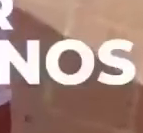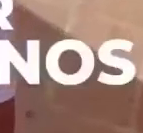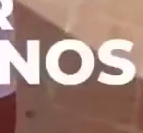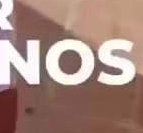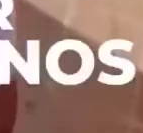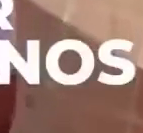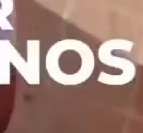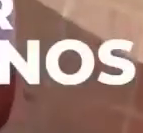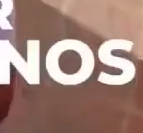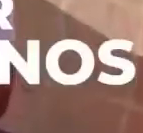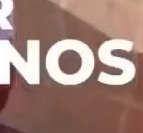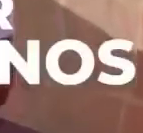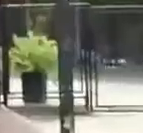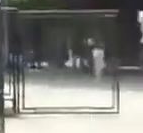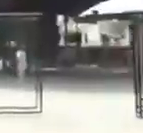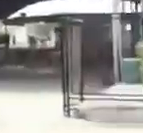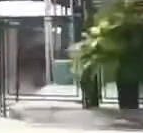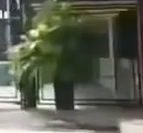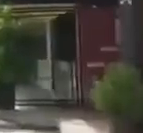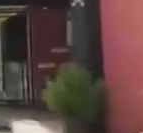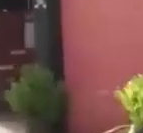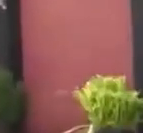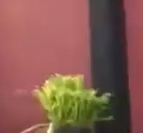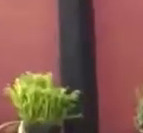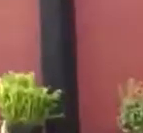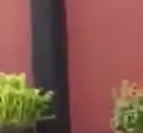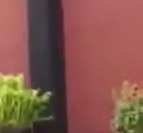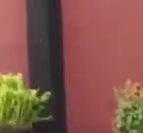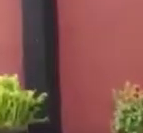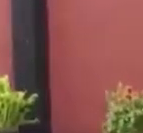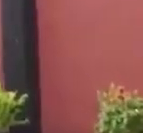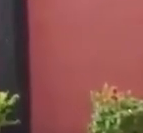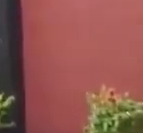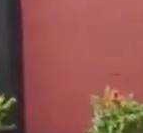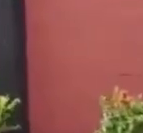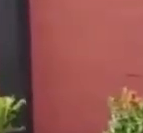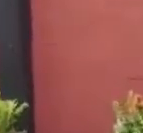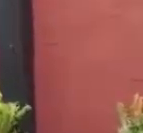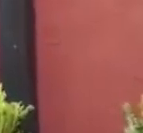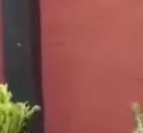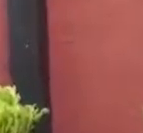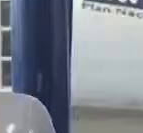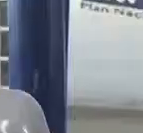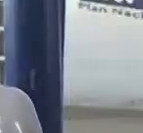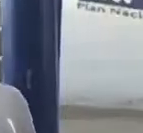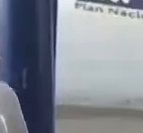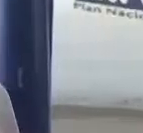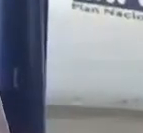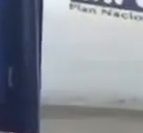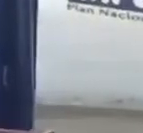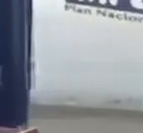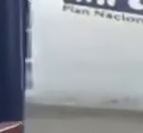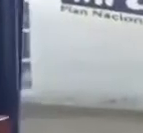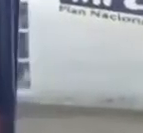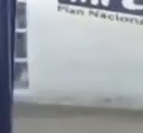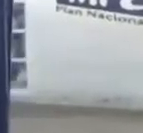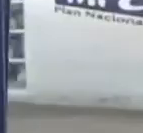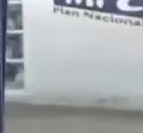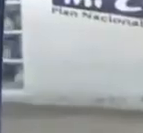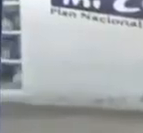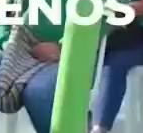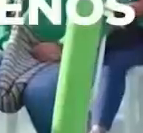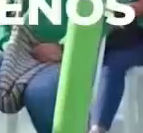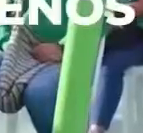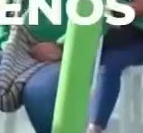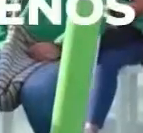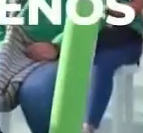pretenden engañar a los ciudadanos, son los mismos que perdieron las elecciones y que, viudos de poder, pretenden volver a robar los dineros públicos. A